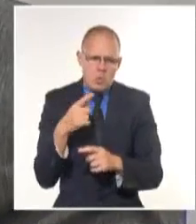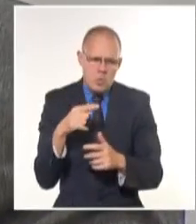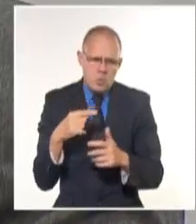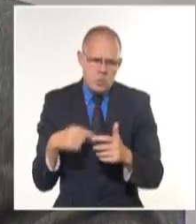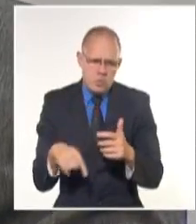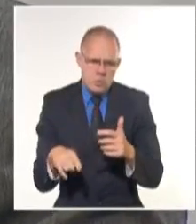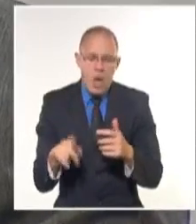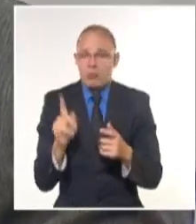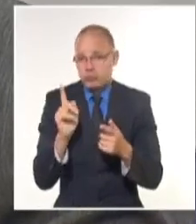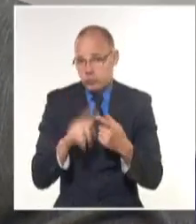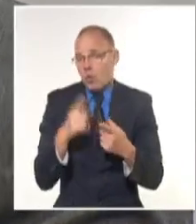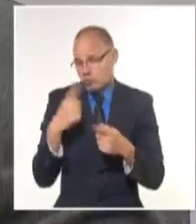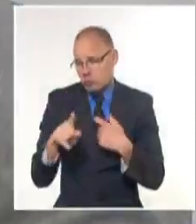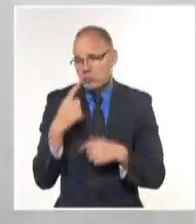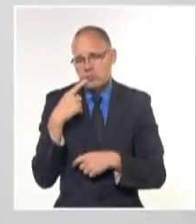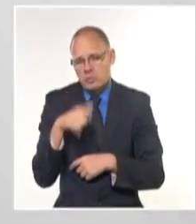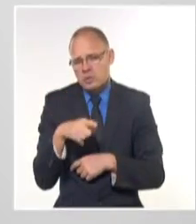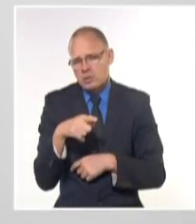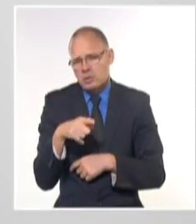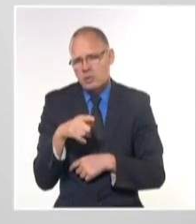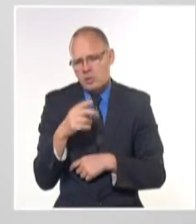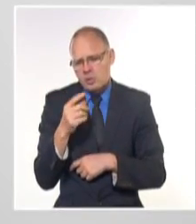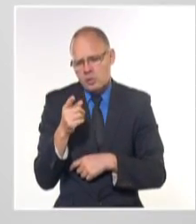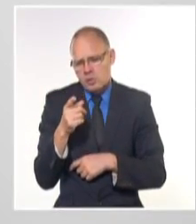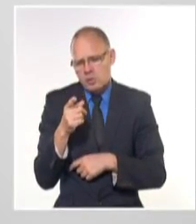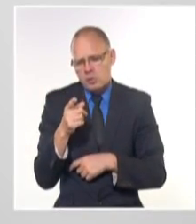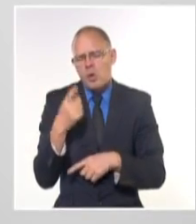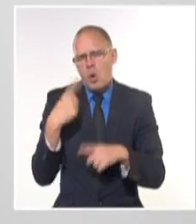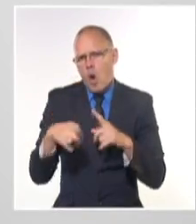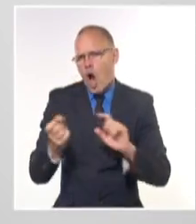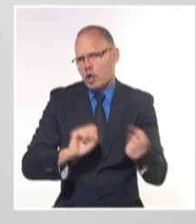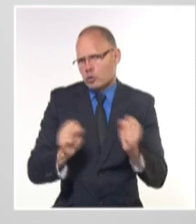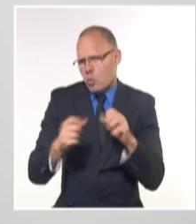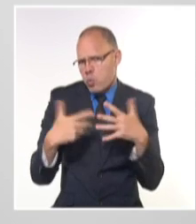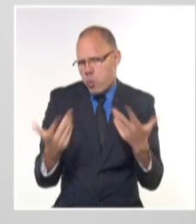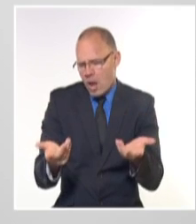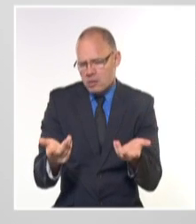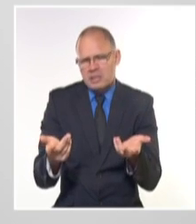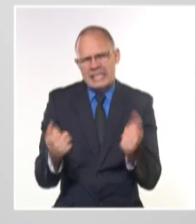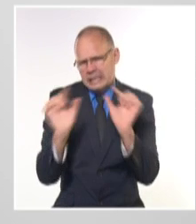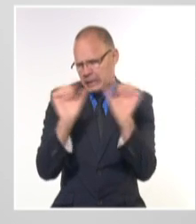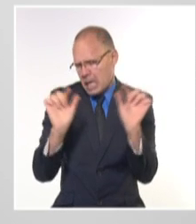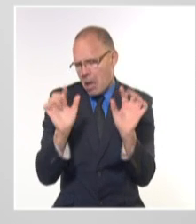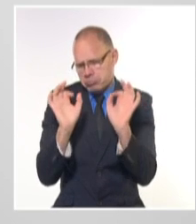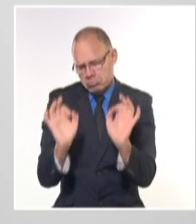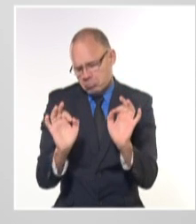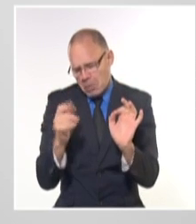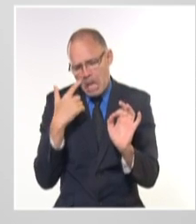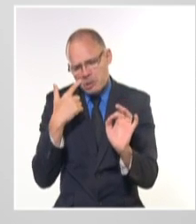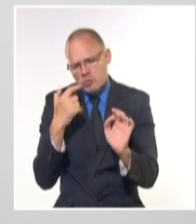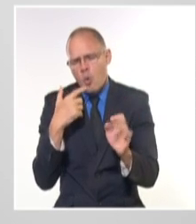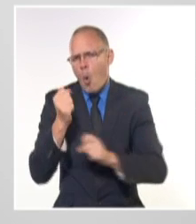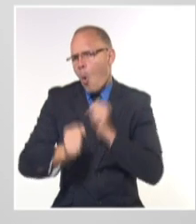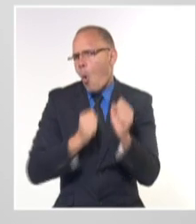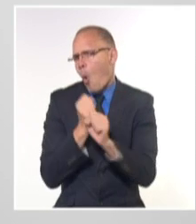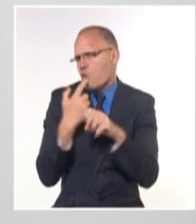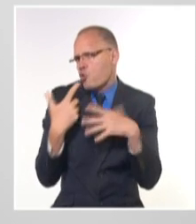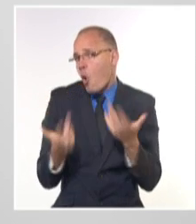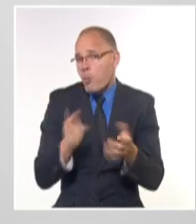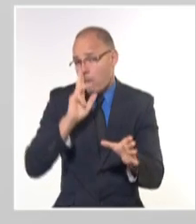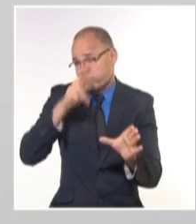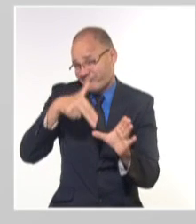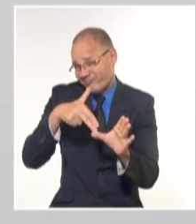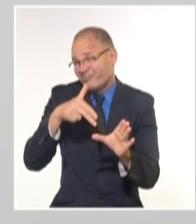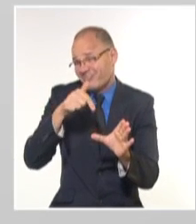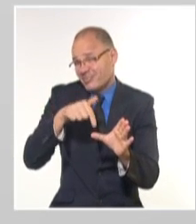dirigidas a determinados sectores, pero también hicimos acciones de control a temas determinados. Es decir, comprobamos el uso y distribución de combustible en entidades